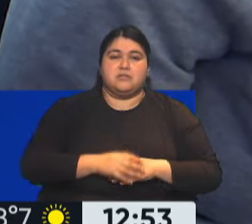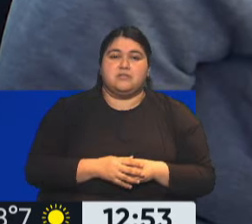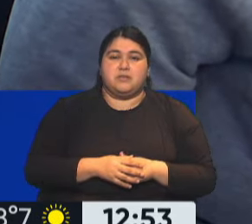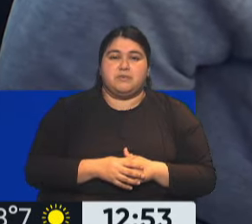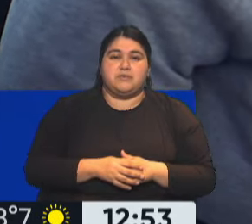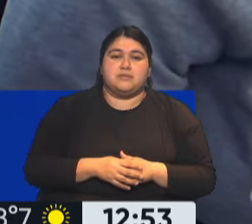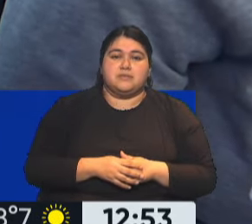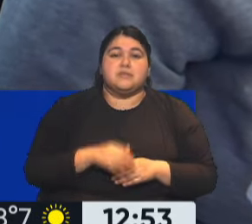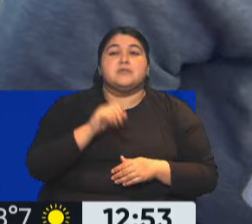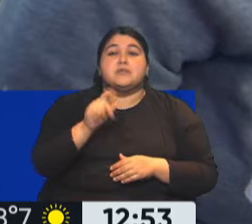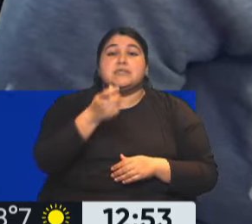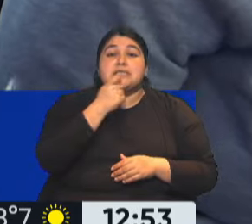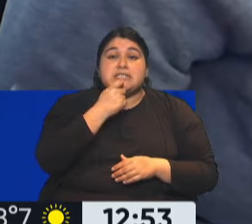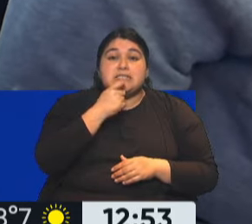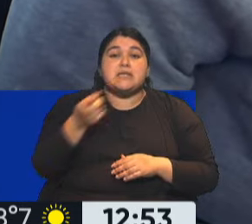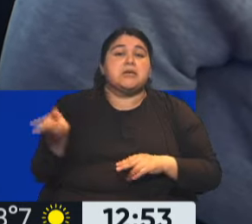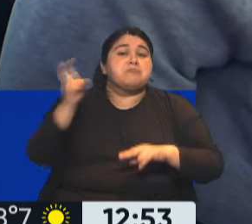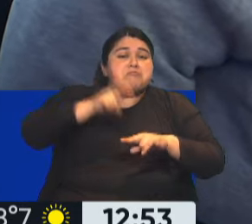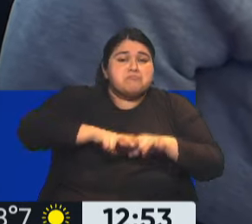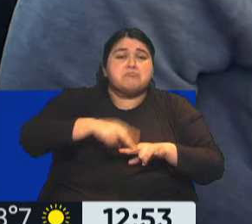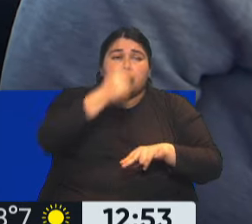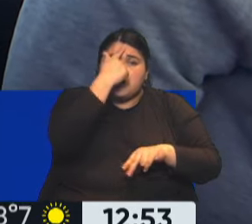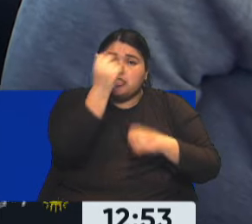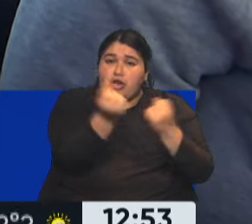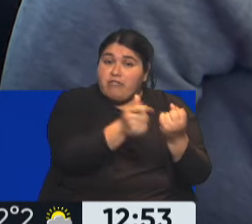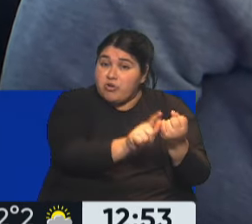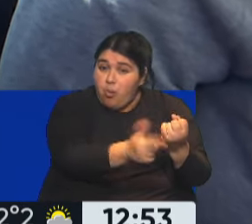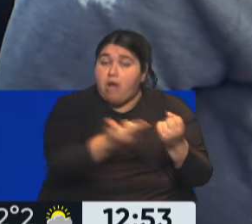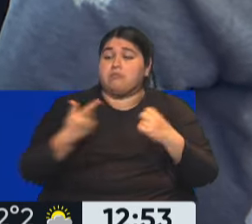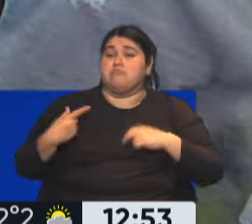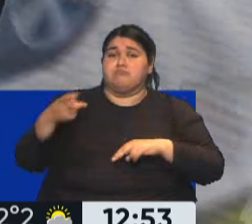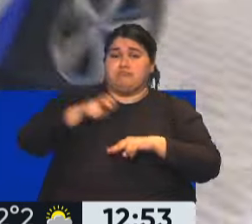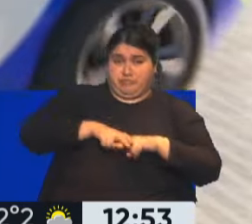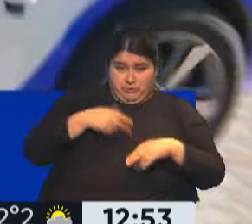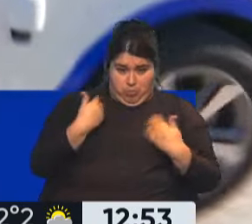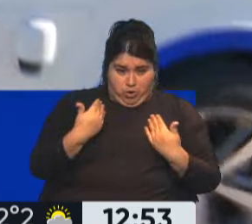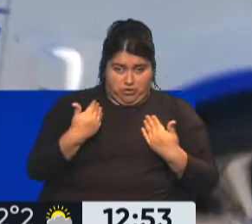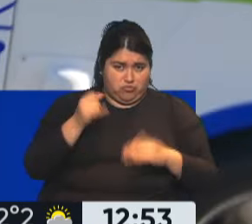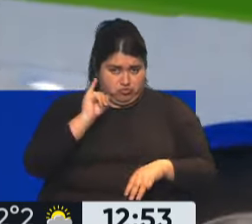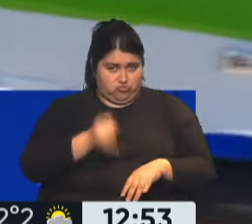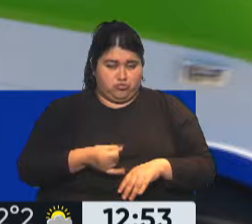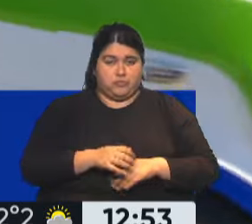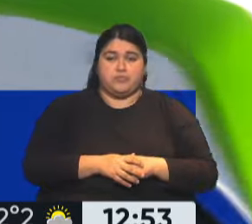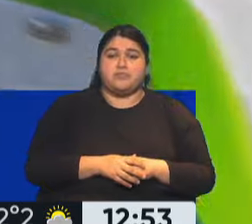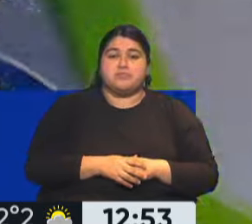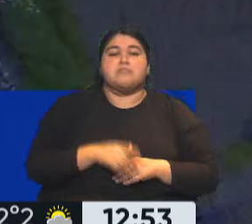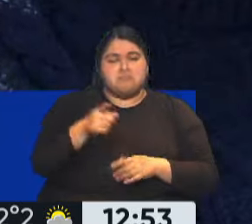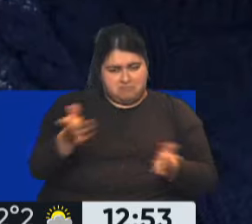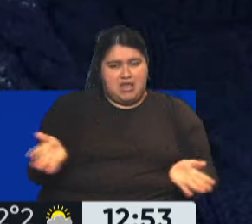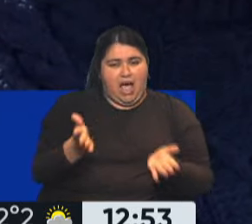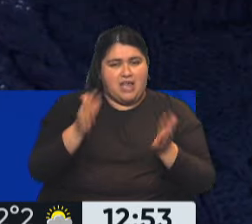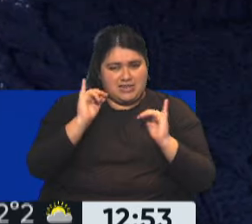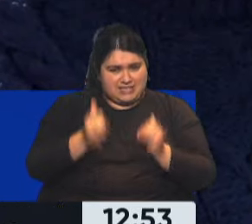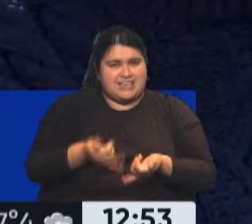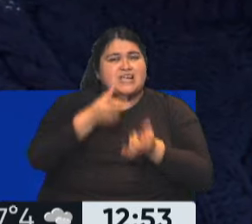te tuvieses que subir en un transporte así para andar por la ciudad sin problemas? Sí, recontra. Anímense, es una muy